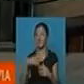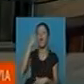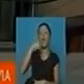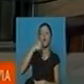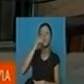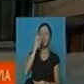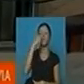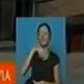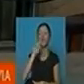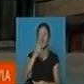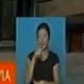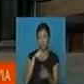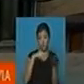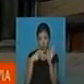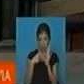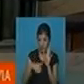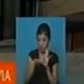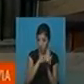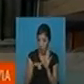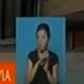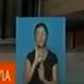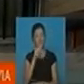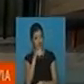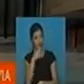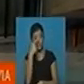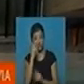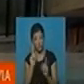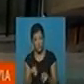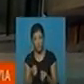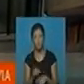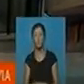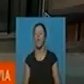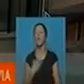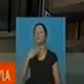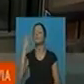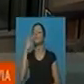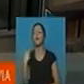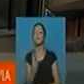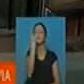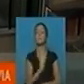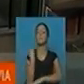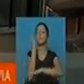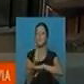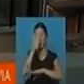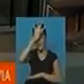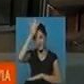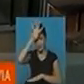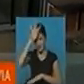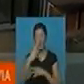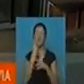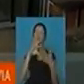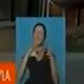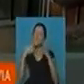dificultad. Exactamente, y ahí siempre se dan tensiones interesantes, porque también muchas veces hay una caricatura sobre el primer presidente indígena, y digamos, hay muchas maneras de ser indígena,